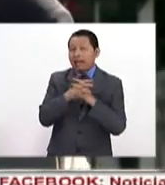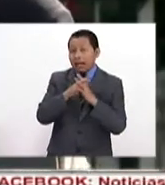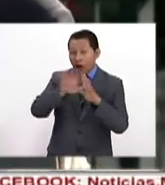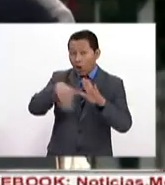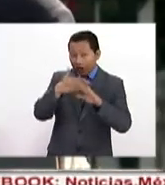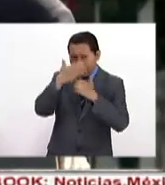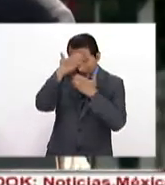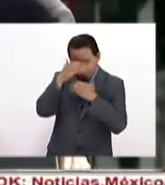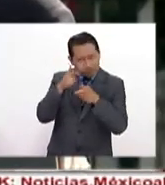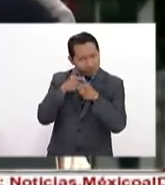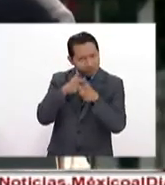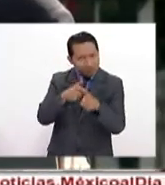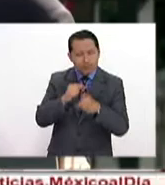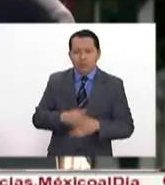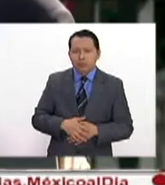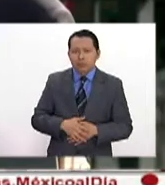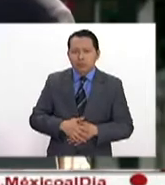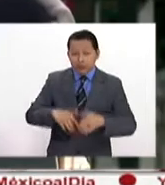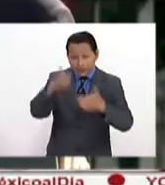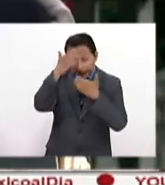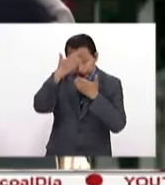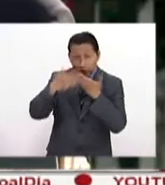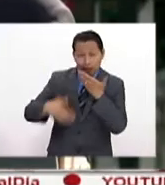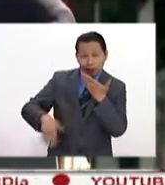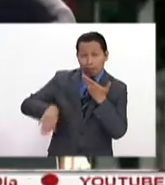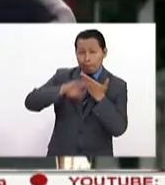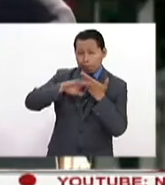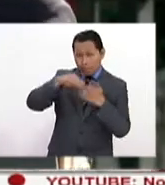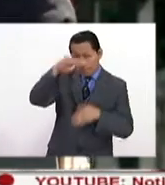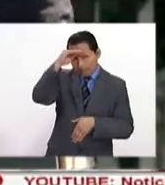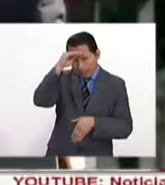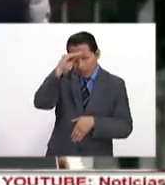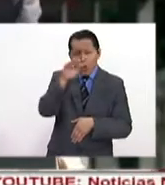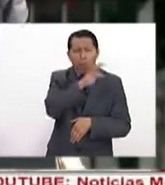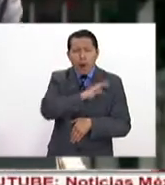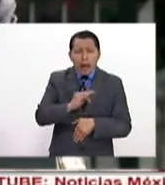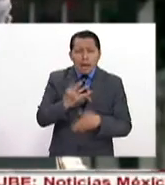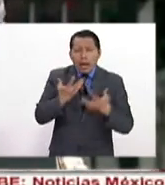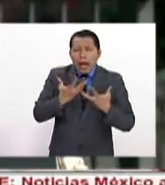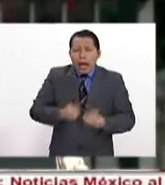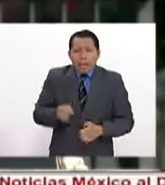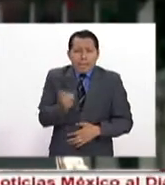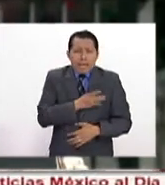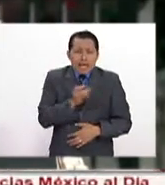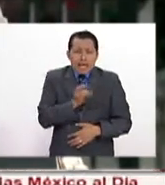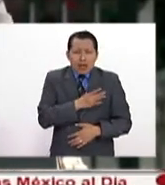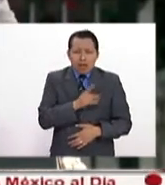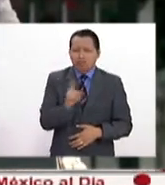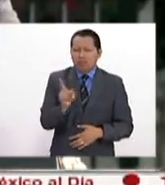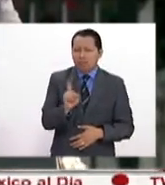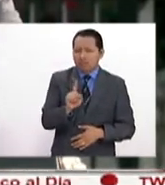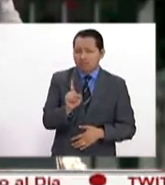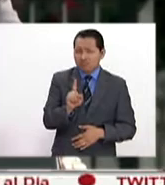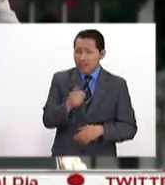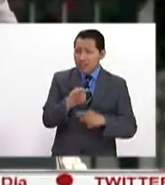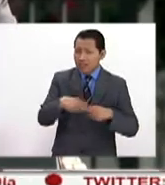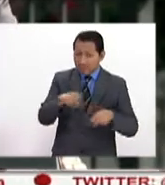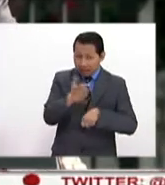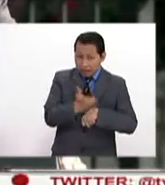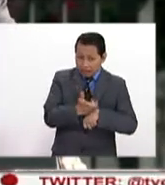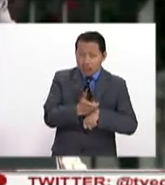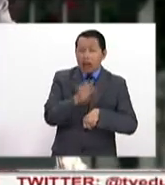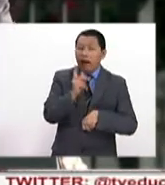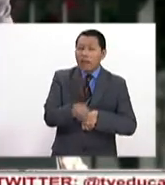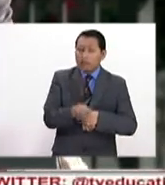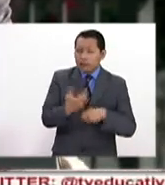Los terroristas que nos atacaron pensaron que podían instigar miedo y debilitar nuestro espíritu, pero Estados Unidos no puede ser intimidado y